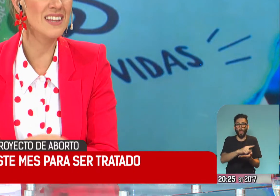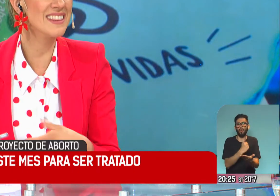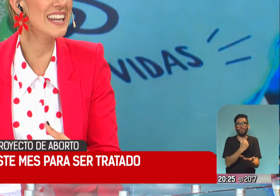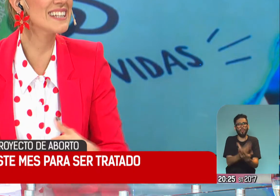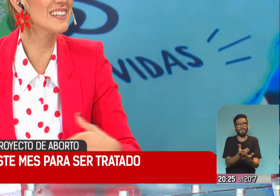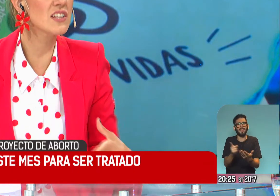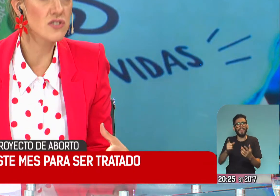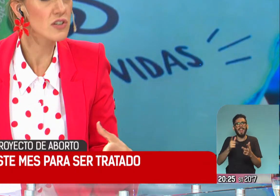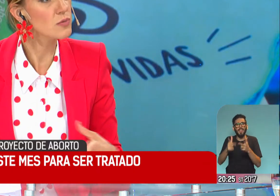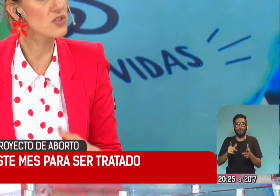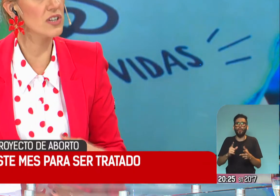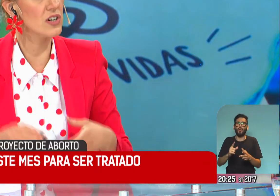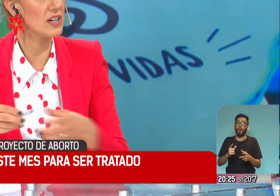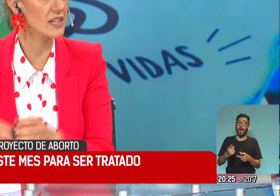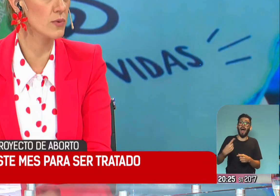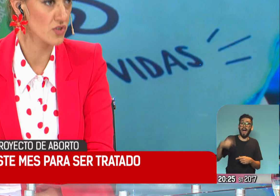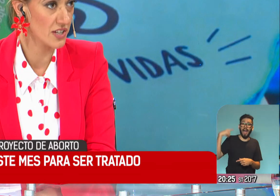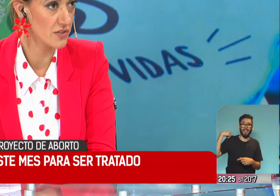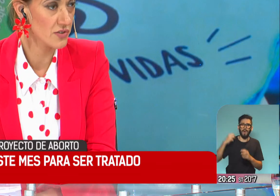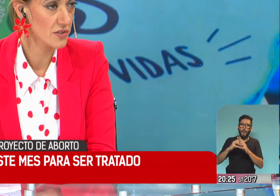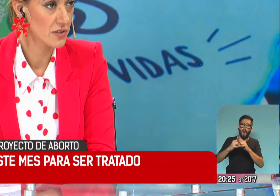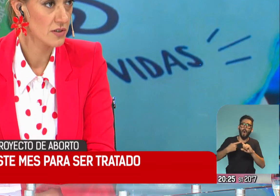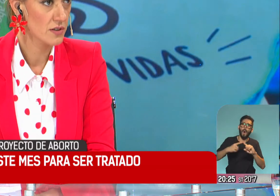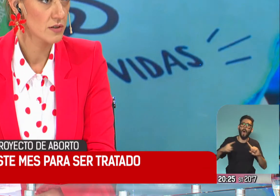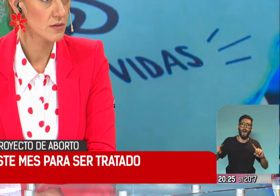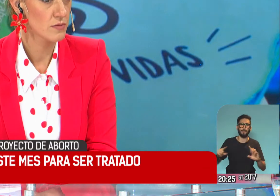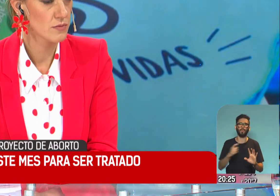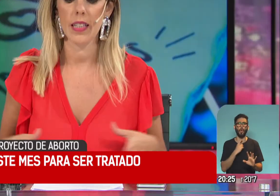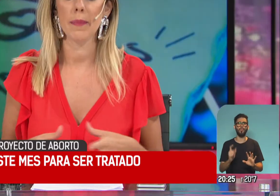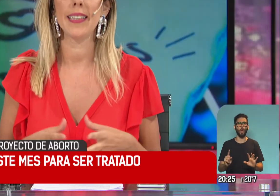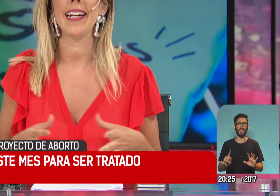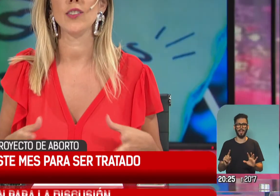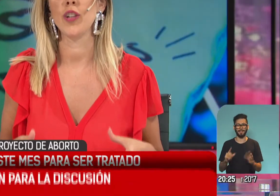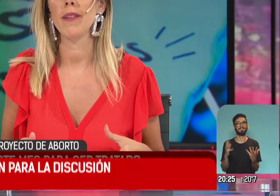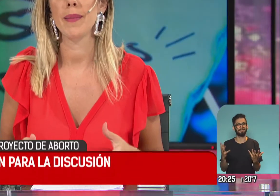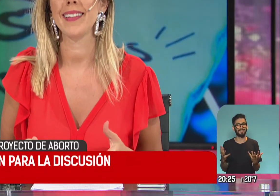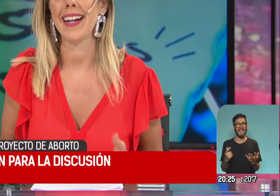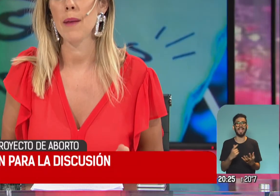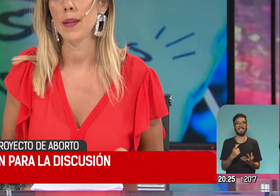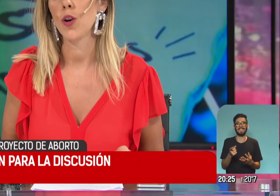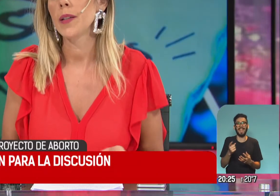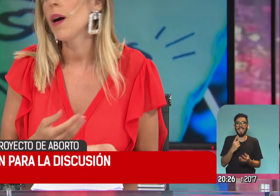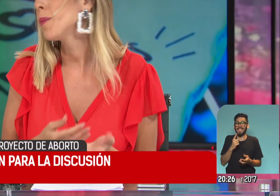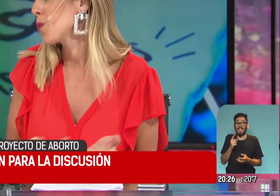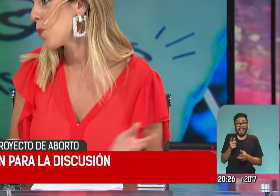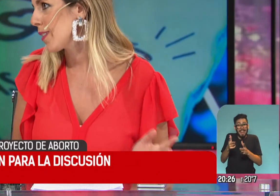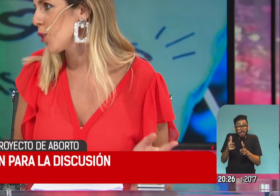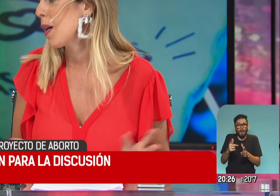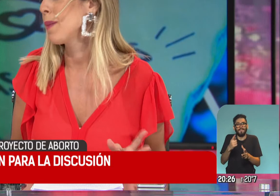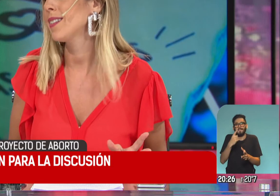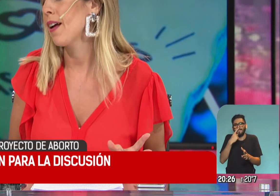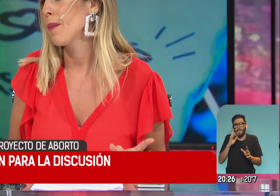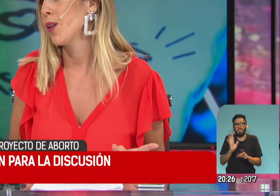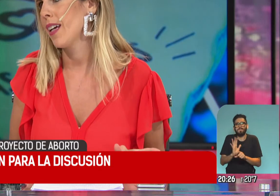un debate tan extenso como se dio hace algunos años. Sí, hablaba de un trámite razonablemente rápido. Igual, por